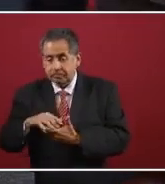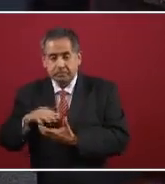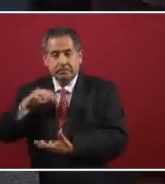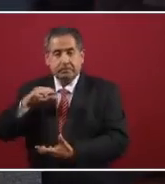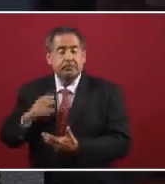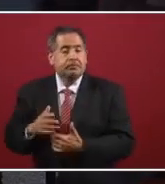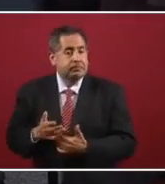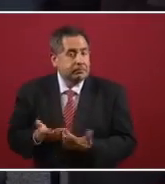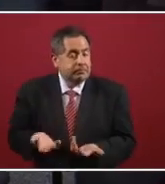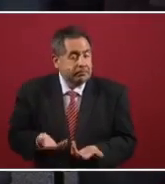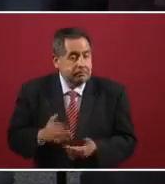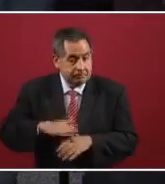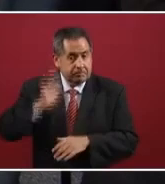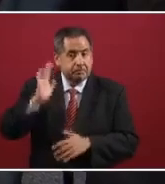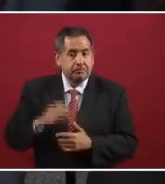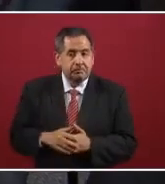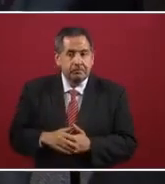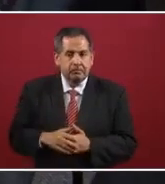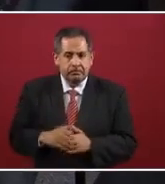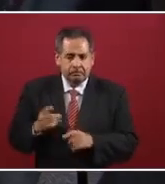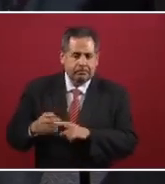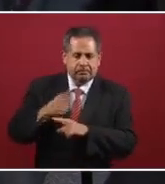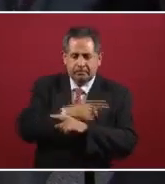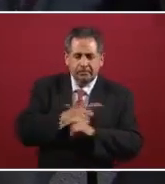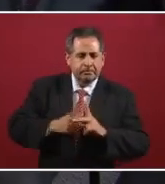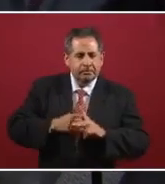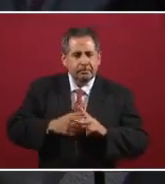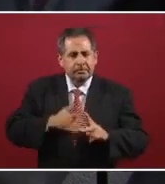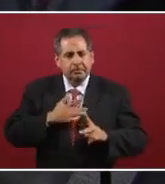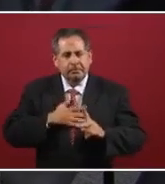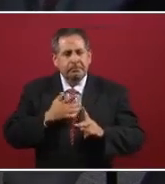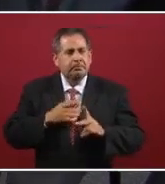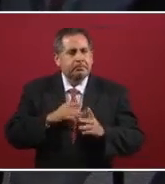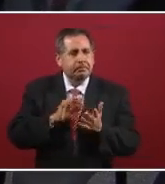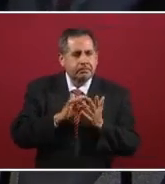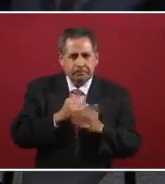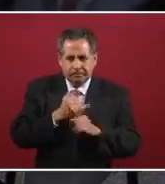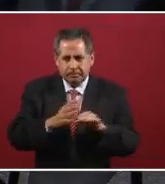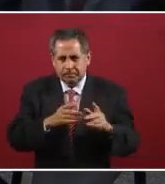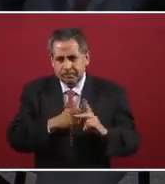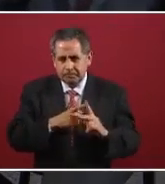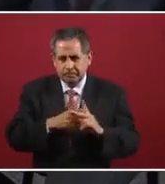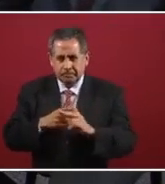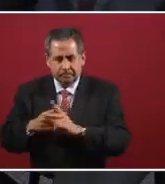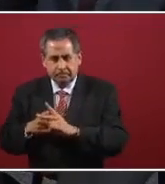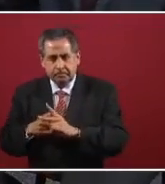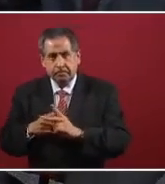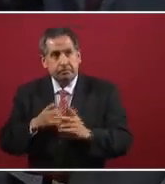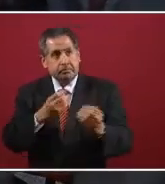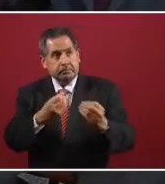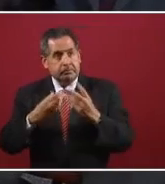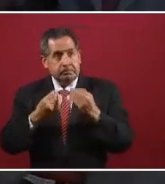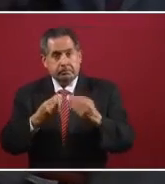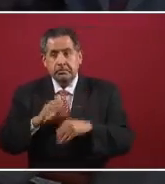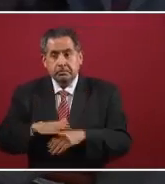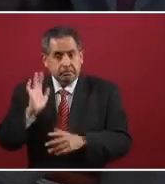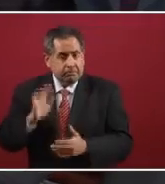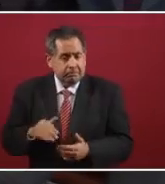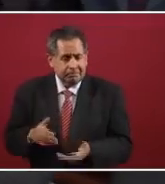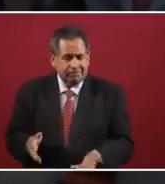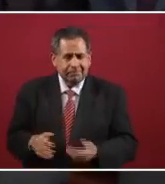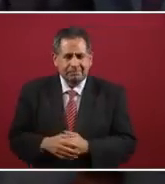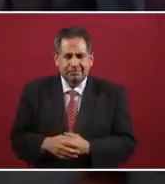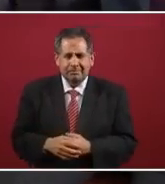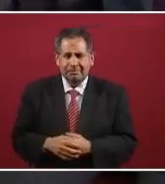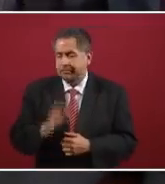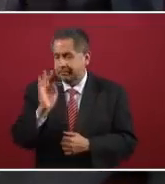desde que se está midiendo, desde que se tiene información sobre remesas. Entonces, a